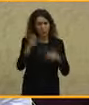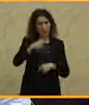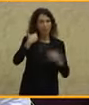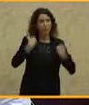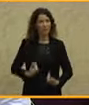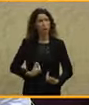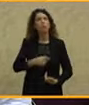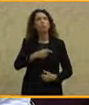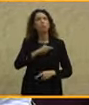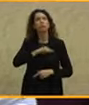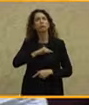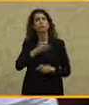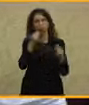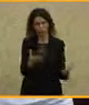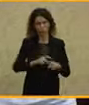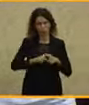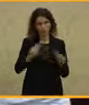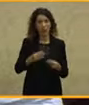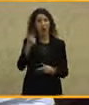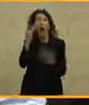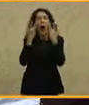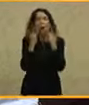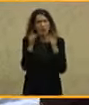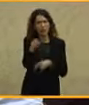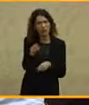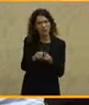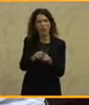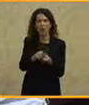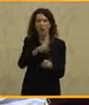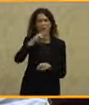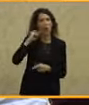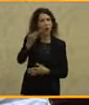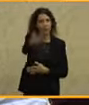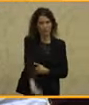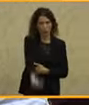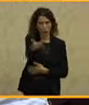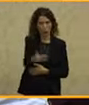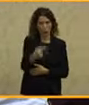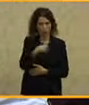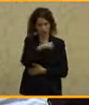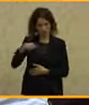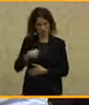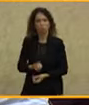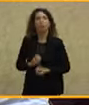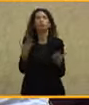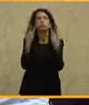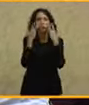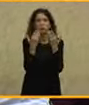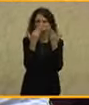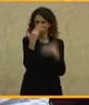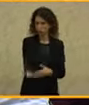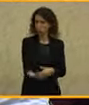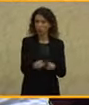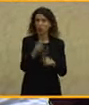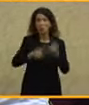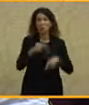personas auténticas. La autenticidad es una virtud que hay que poner en valor. Mostrarse como uno mismo, con nuestras